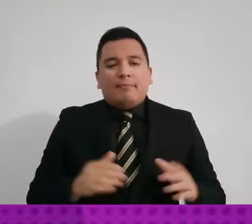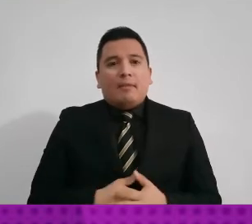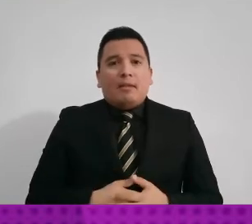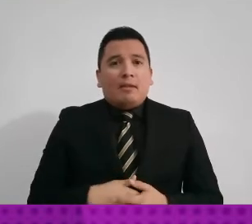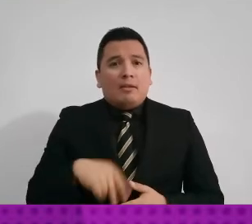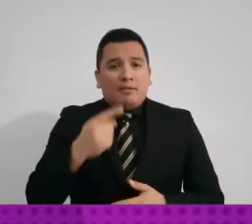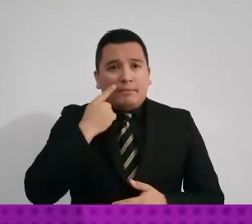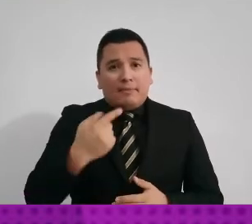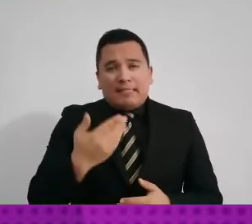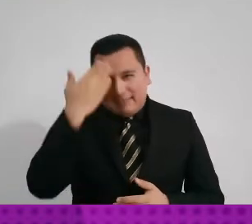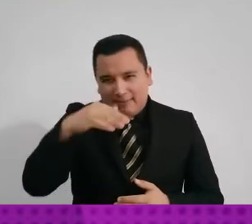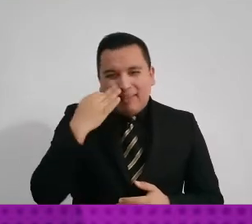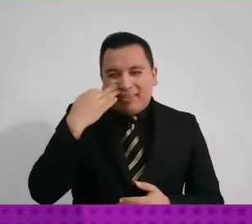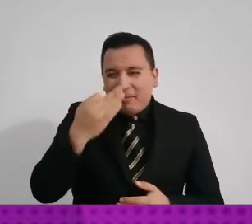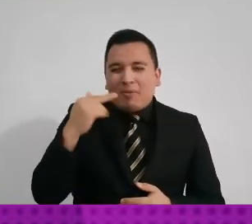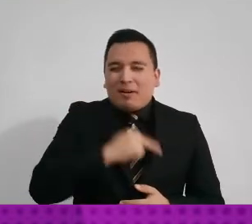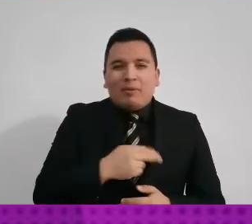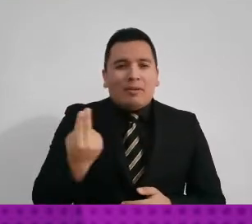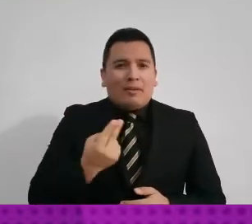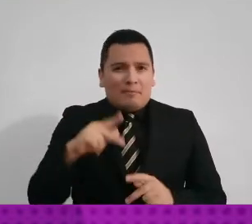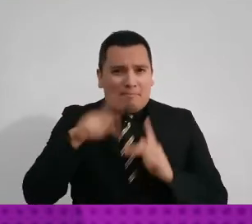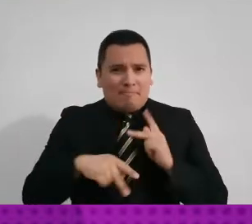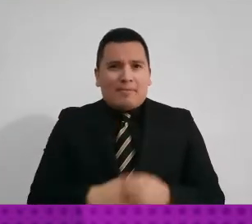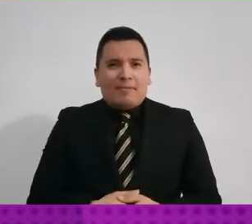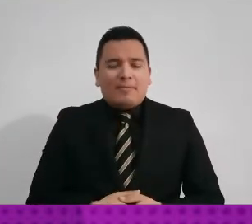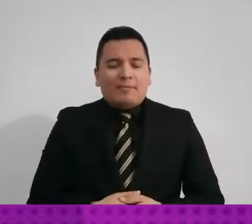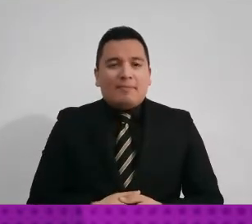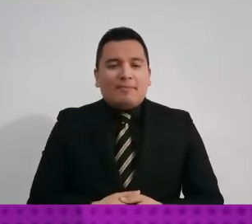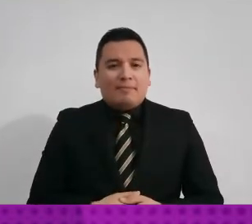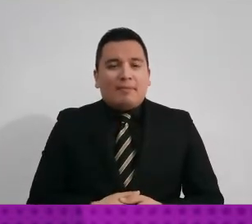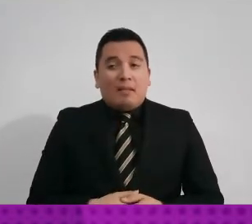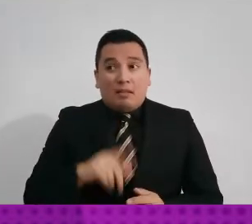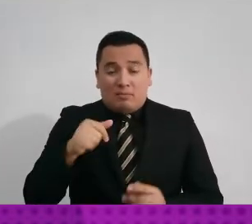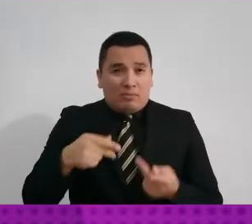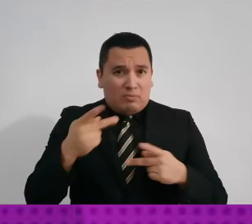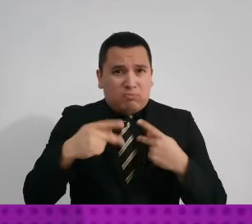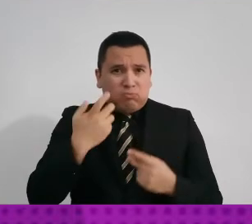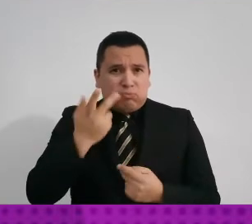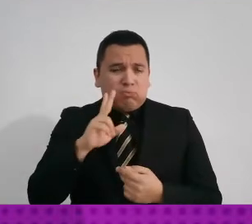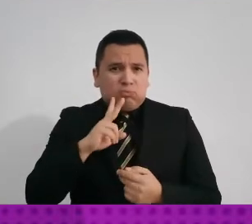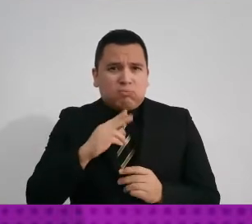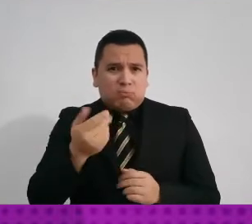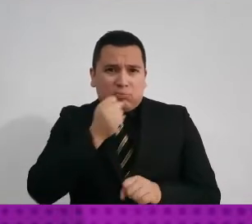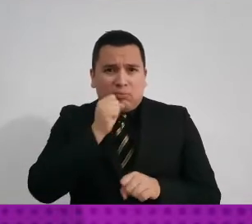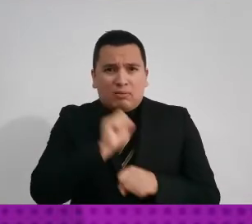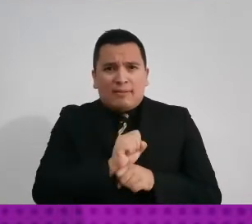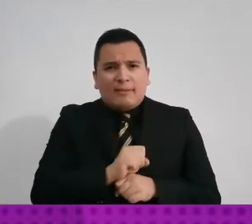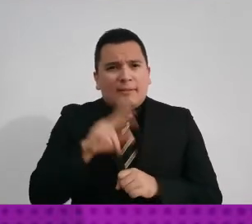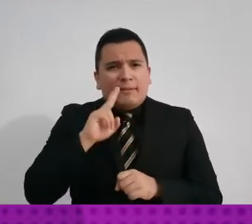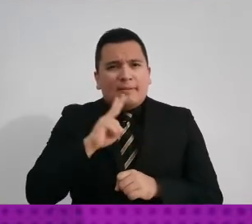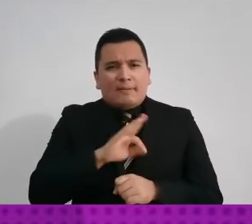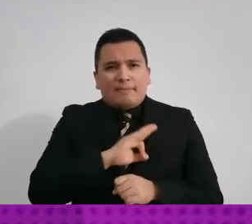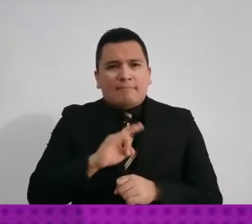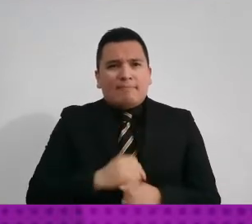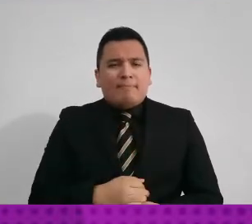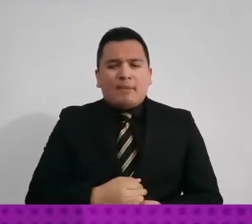sí. Desafortunadamente aquí el tiempo vuela, tenemos que ir a una pausa comercial. Al regresar, me gustaría, señor secretario, si